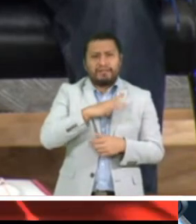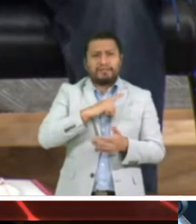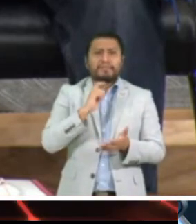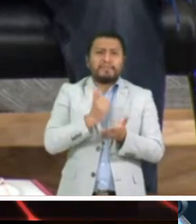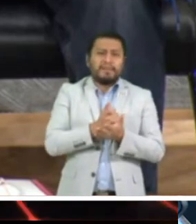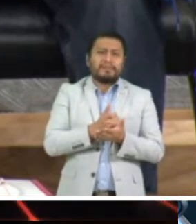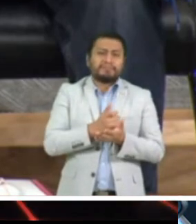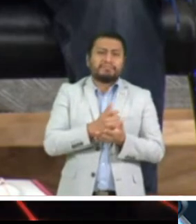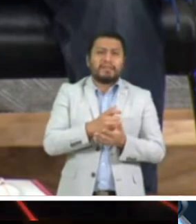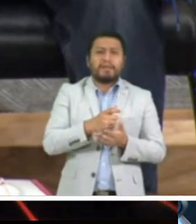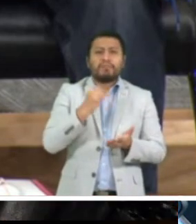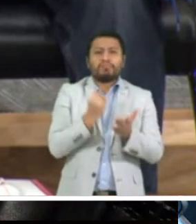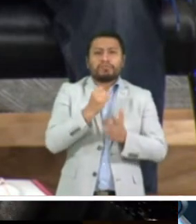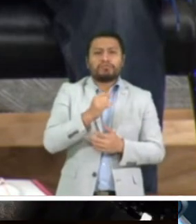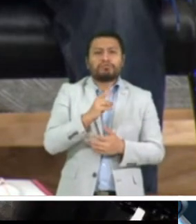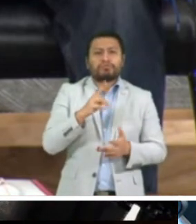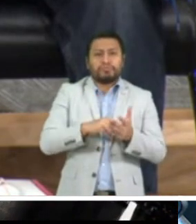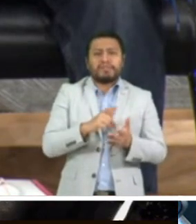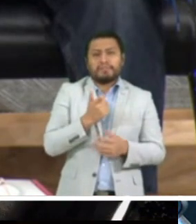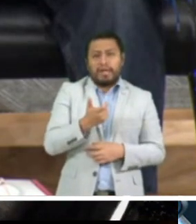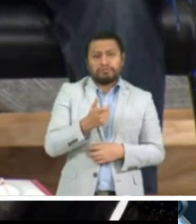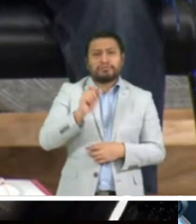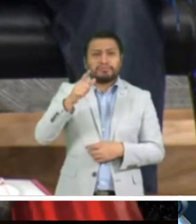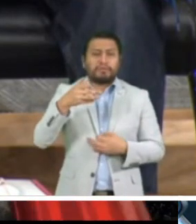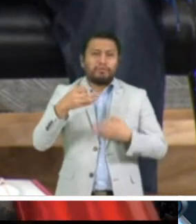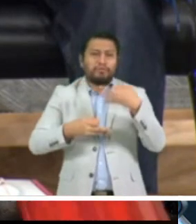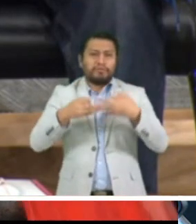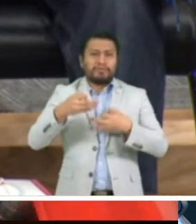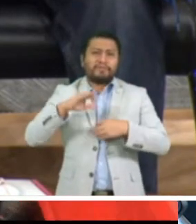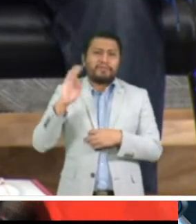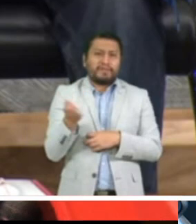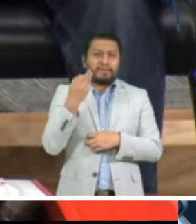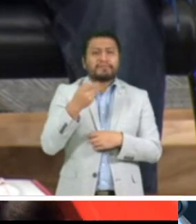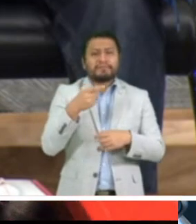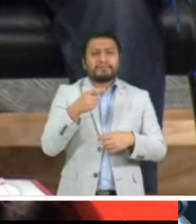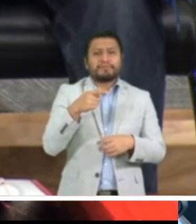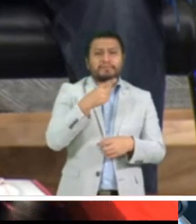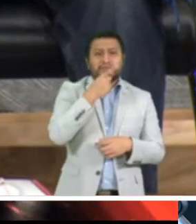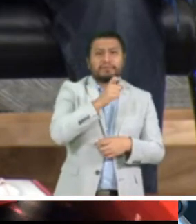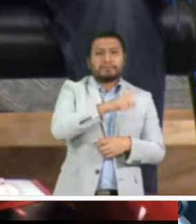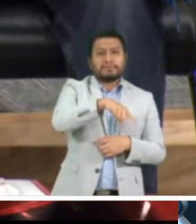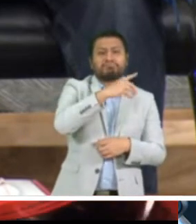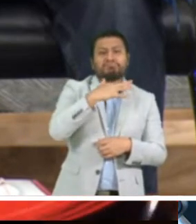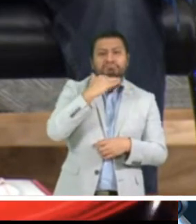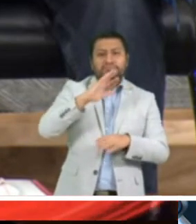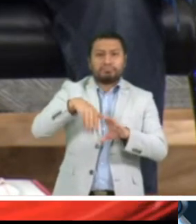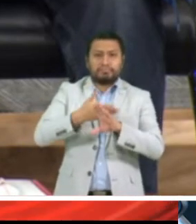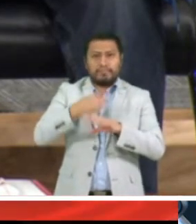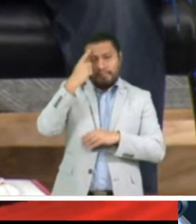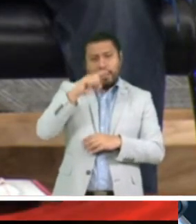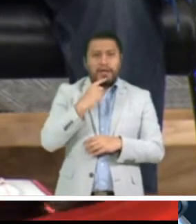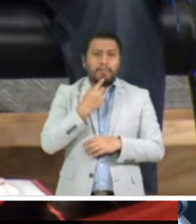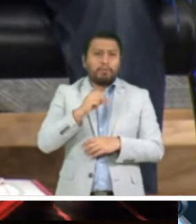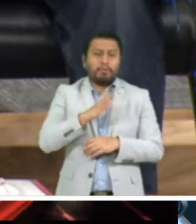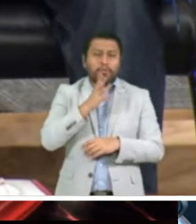boca. Yo no había escuchado en tan poco tiempo tantas sandeces como las que dijo el diputado de